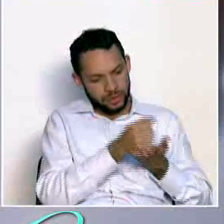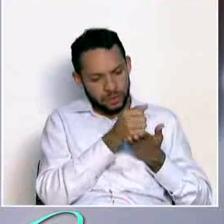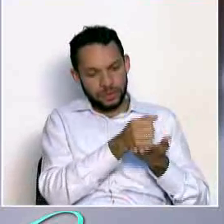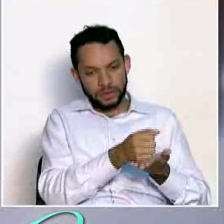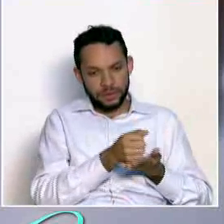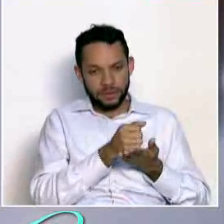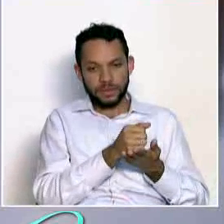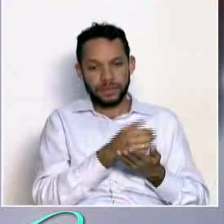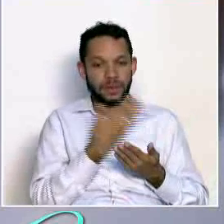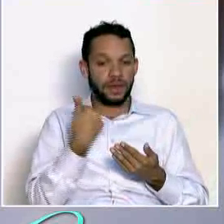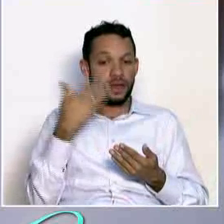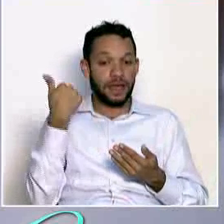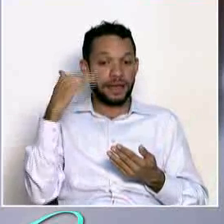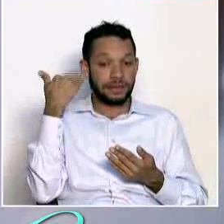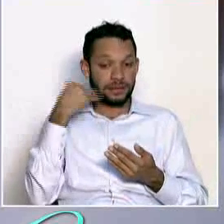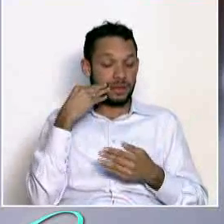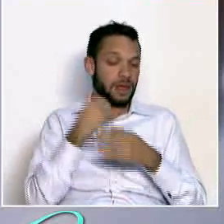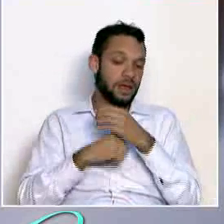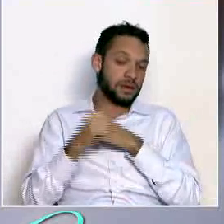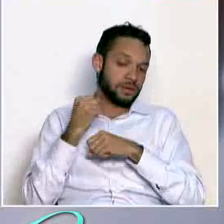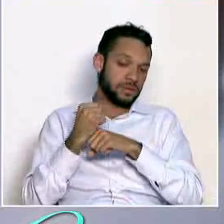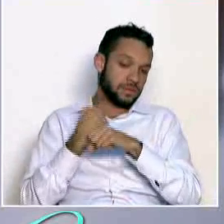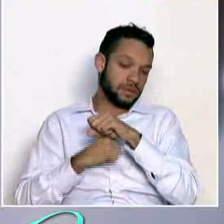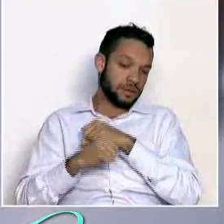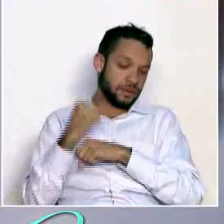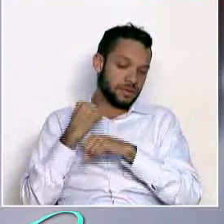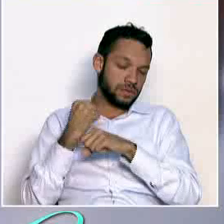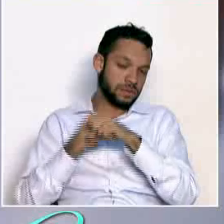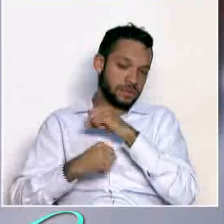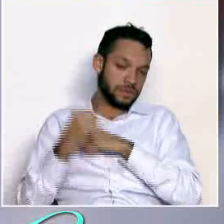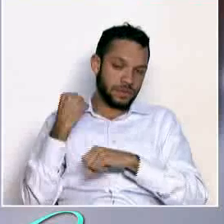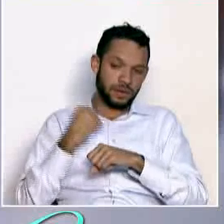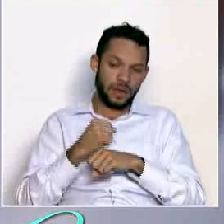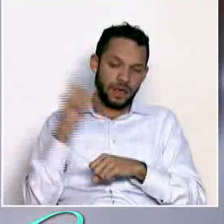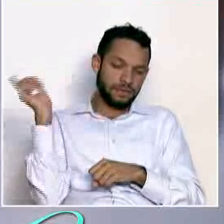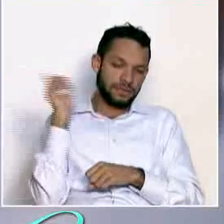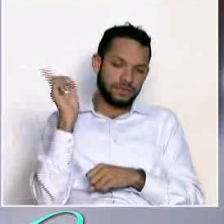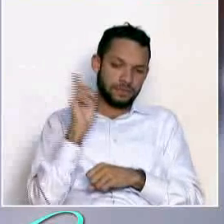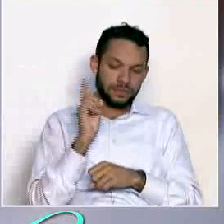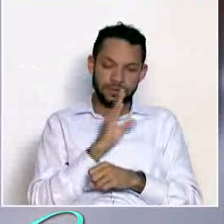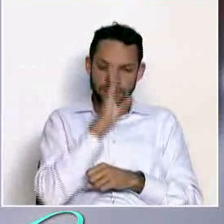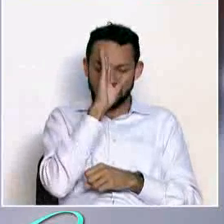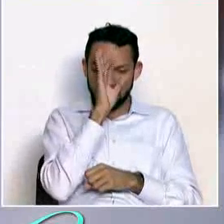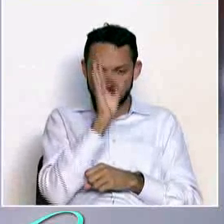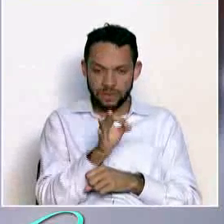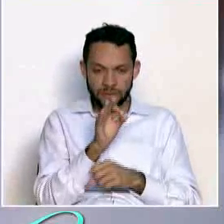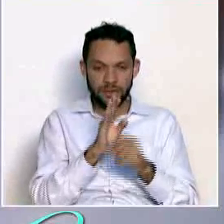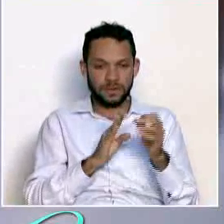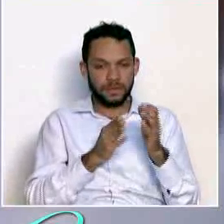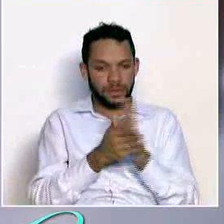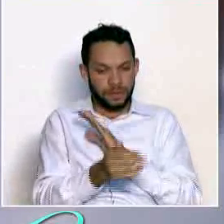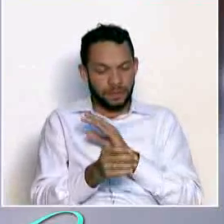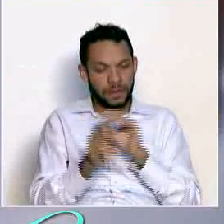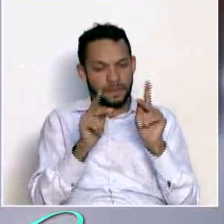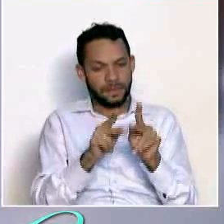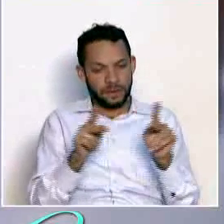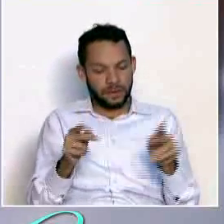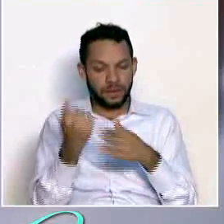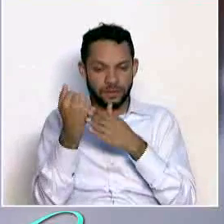tal vez la más antigua en la historia de la humanidad que se haya utilizado como método